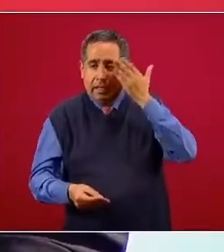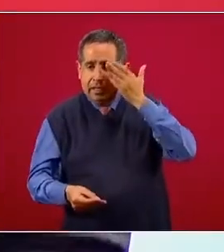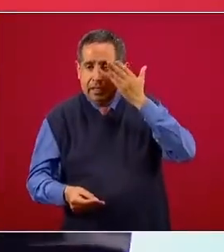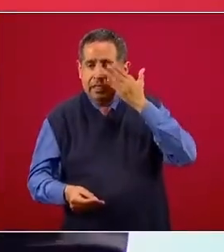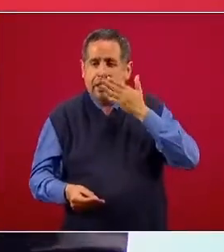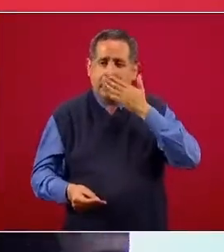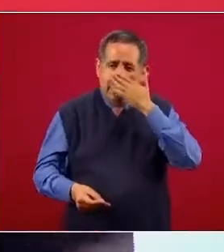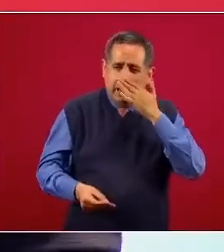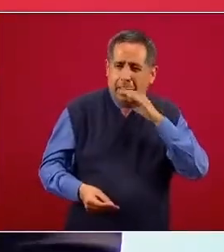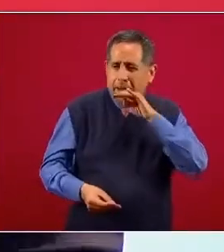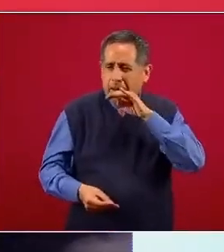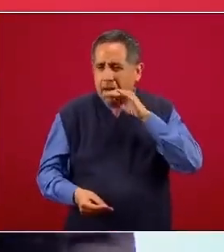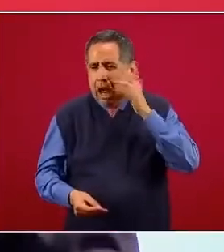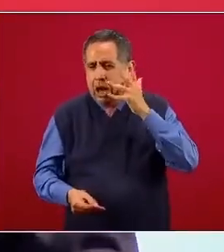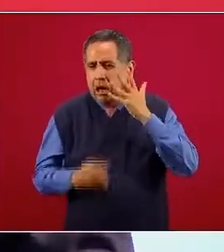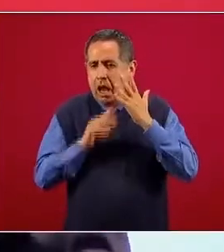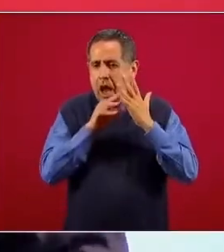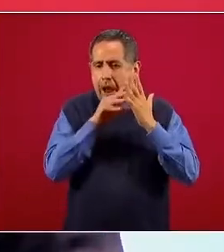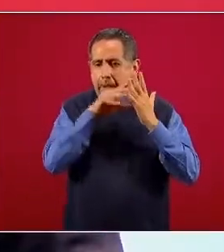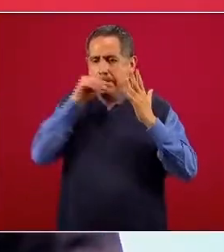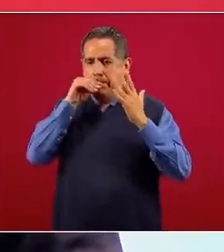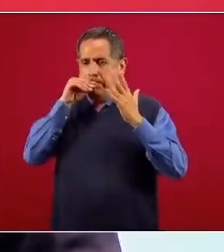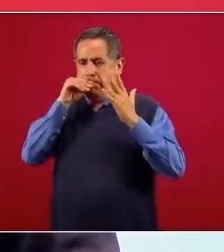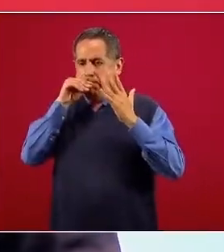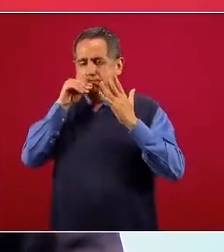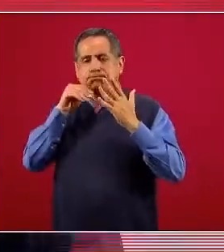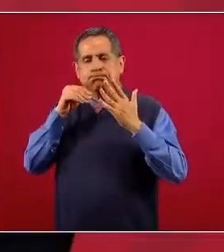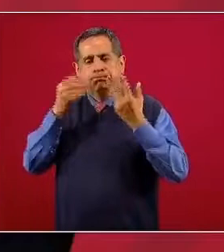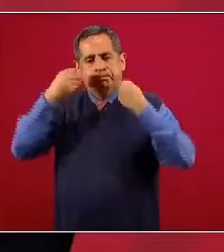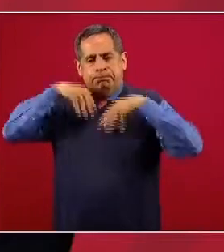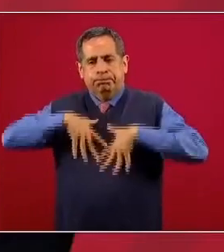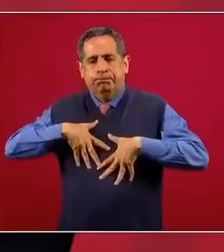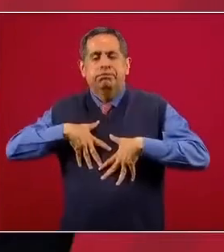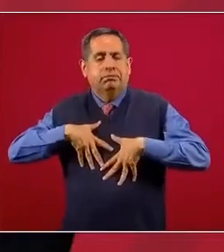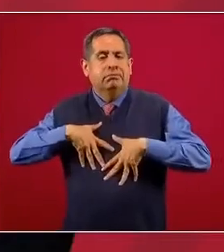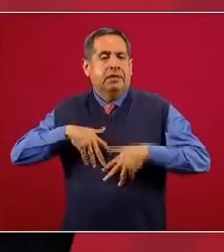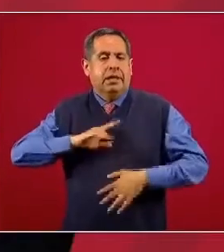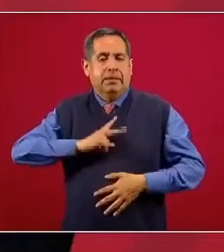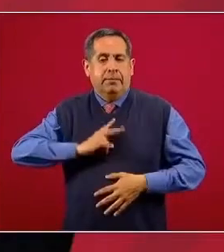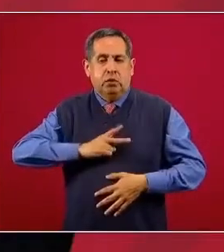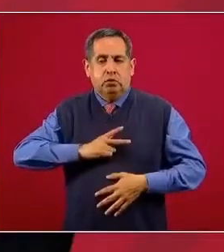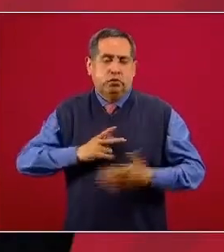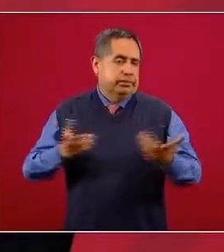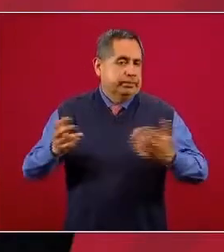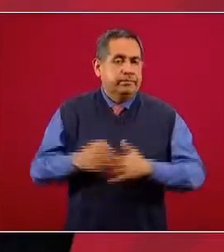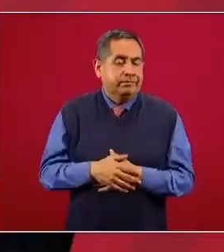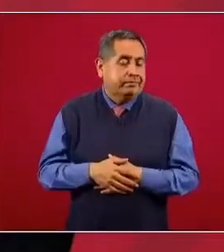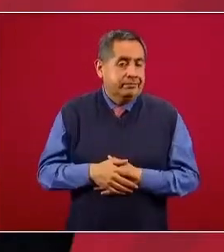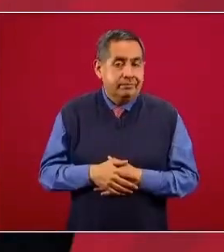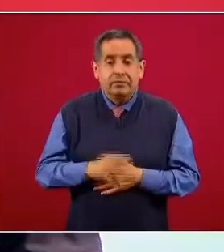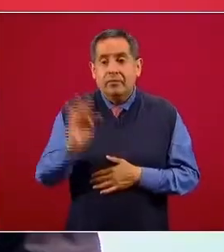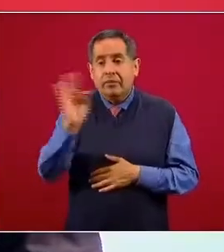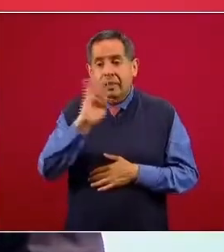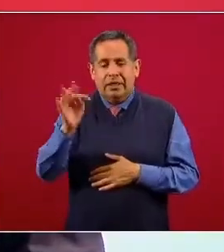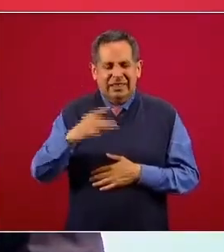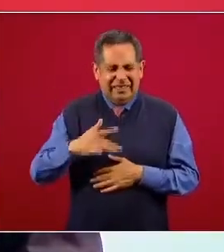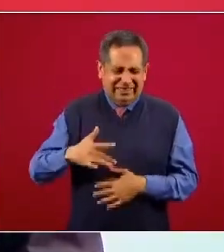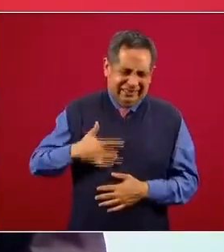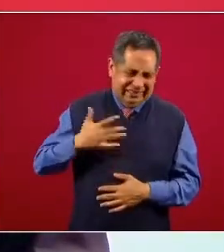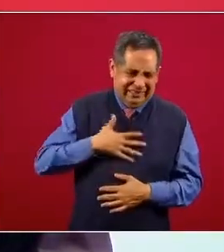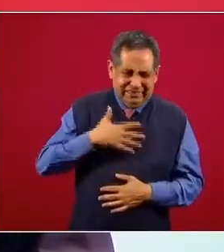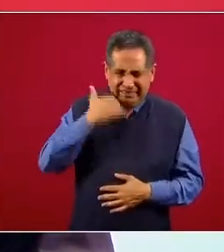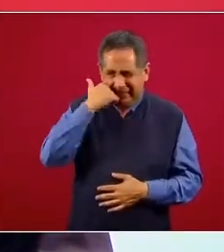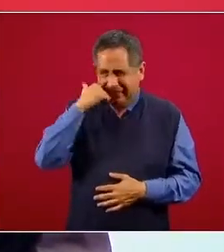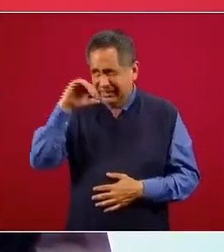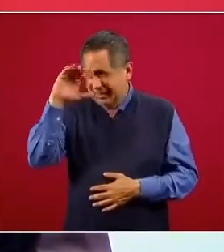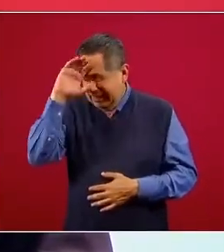nariz, boca, ojos y se va a transmitir el virus. Si una persona tiene síntomas de